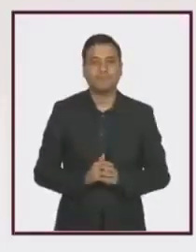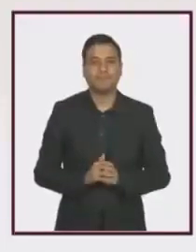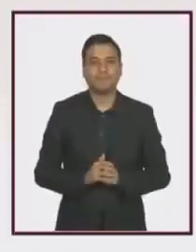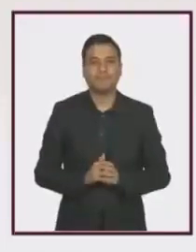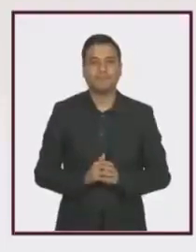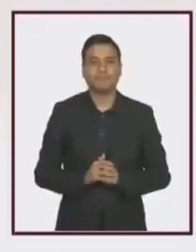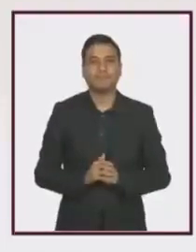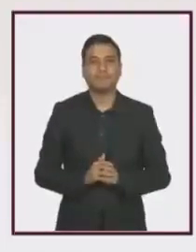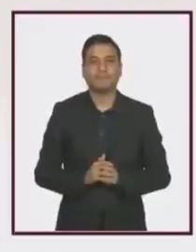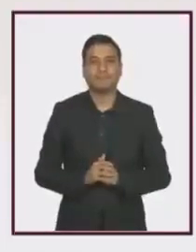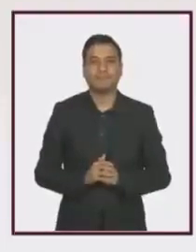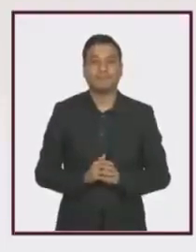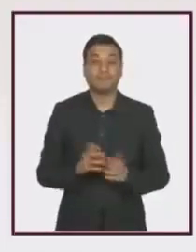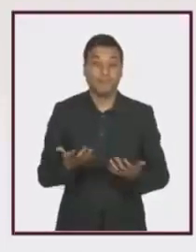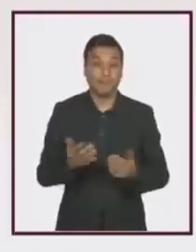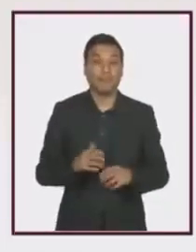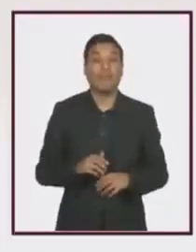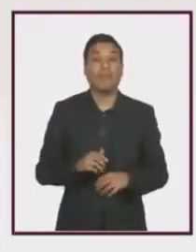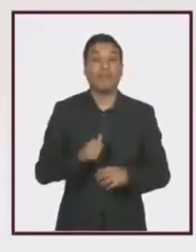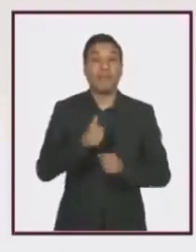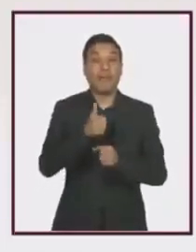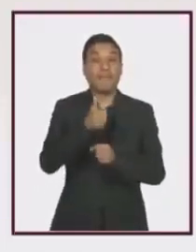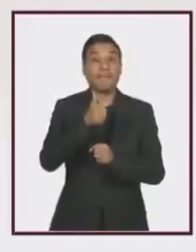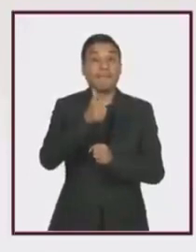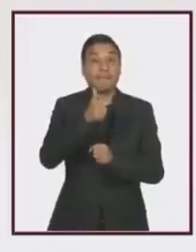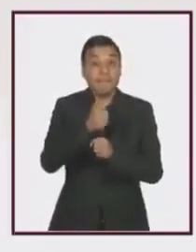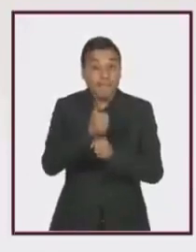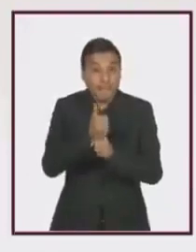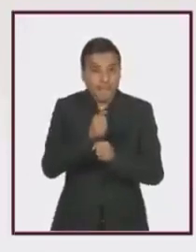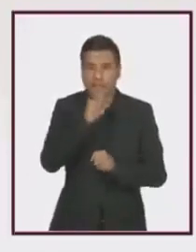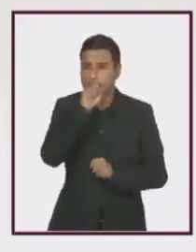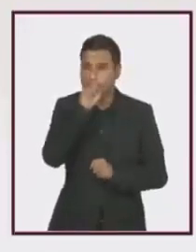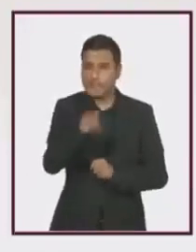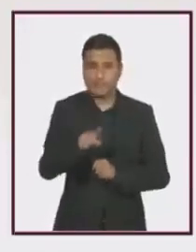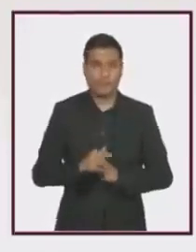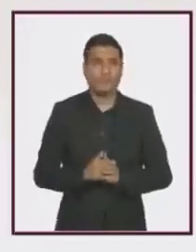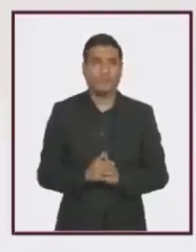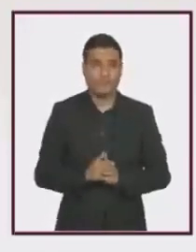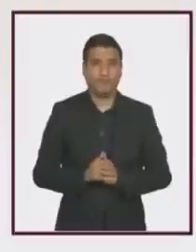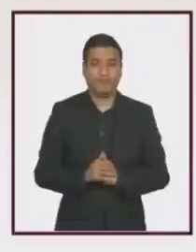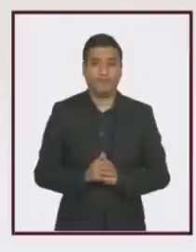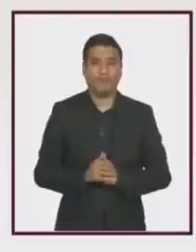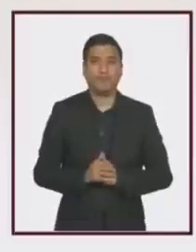Y en el caso de la primaria estaríamos en la misma circunstancia.